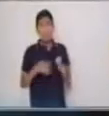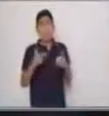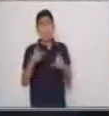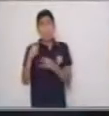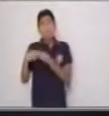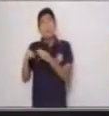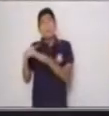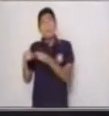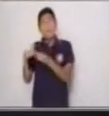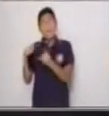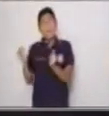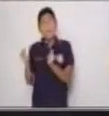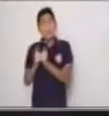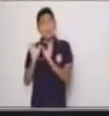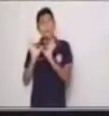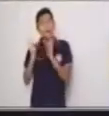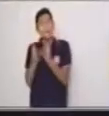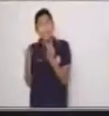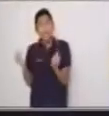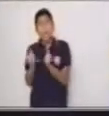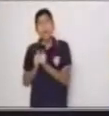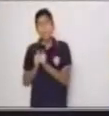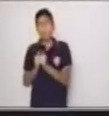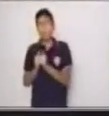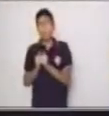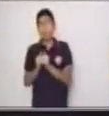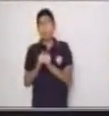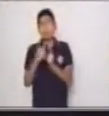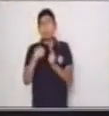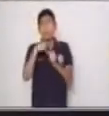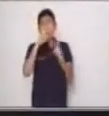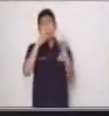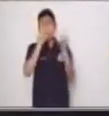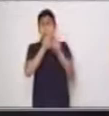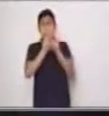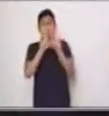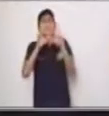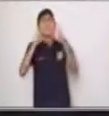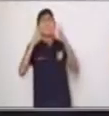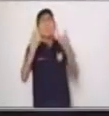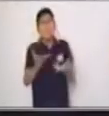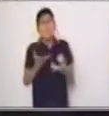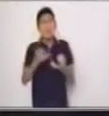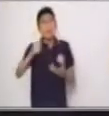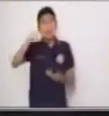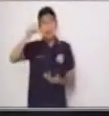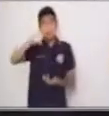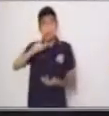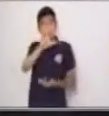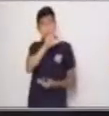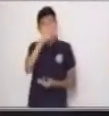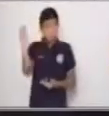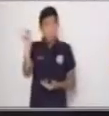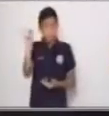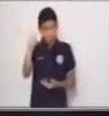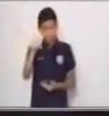nuestra familia. También en este mes estamos